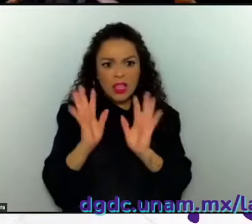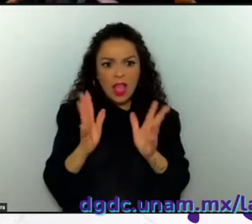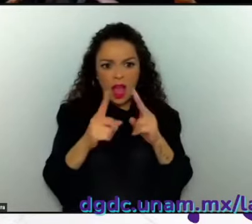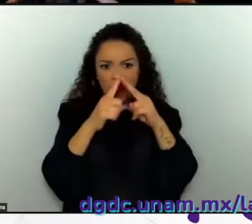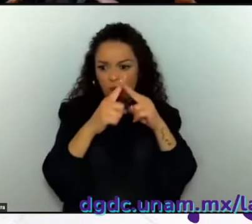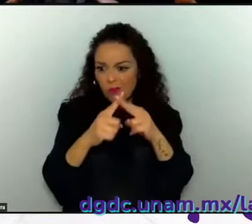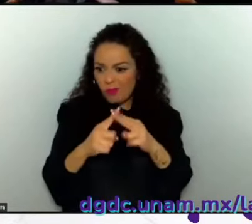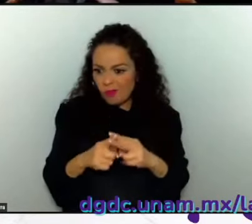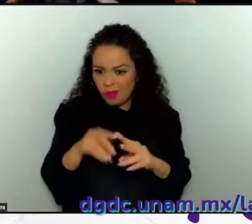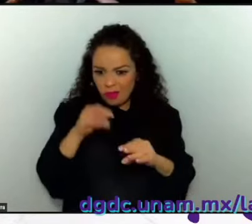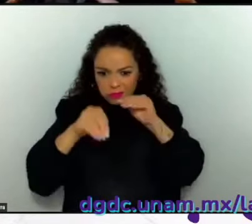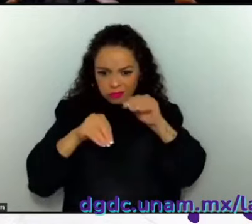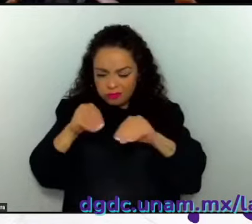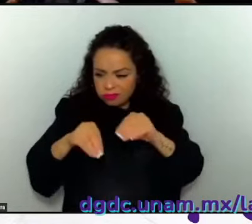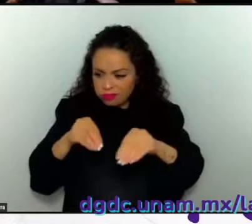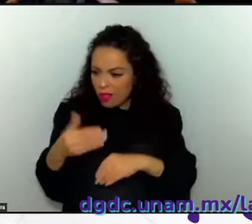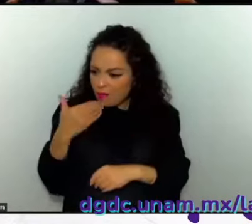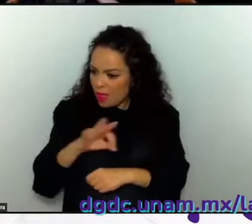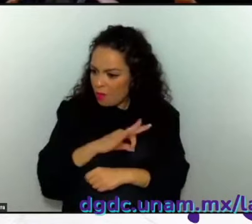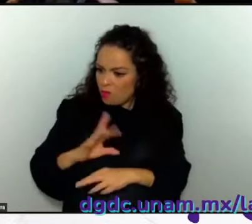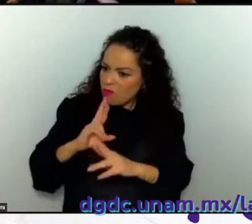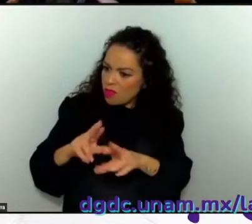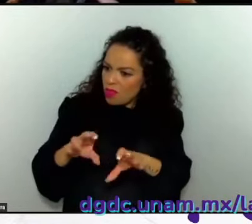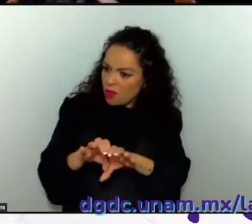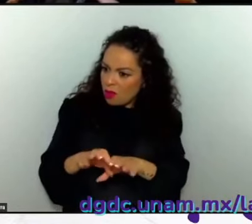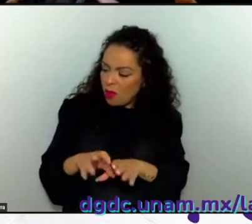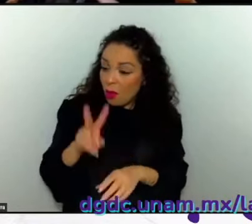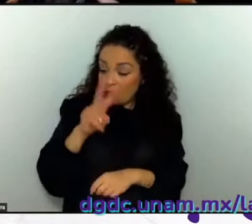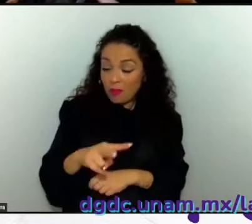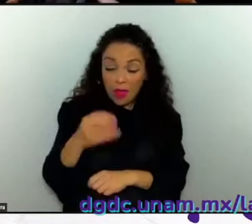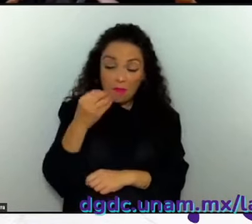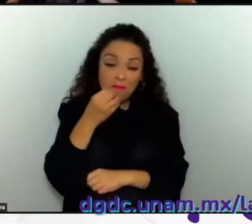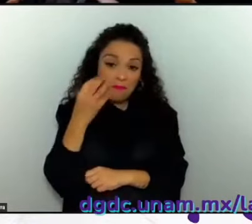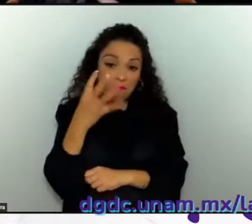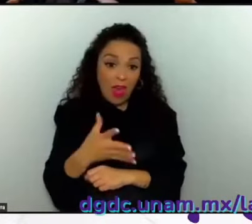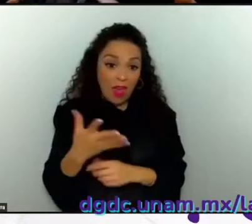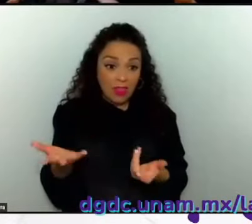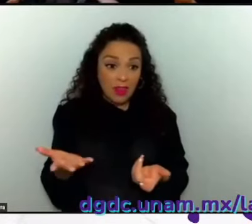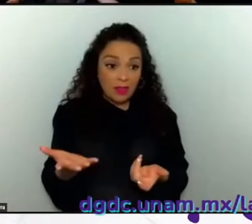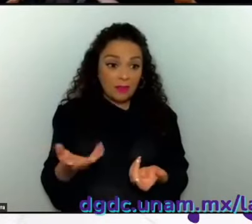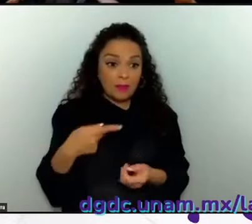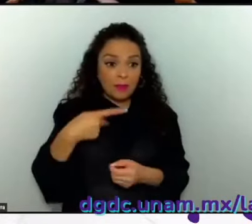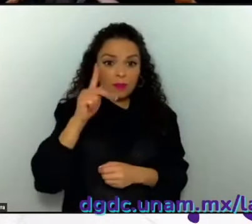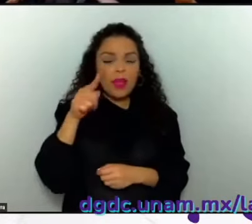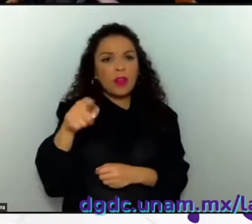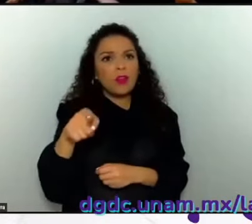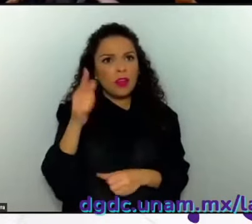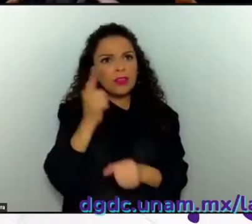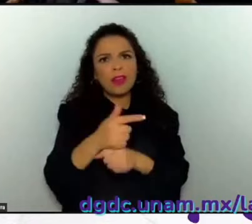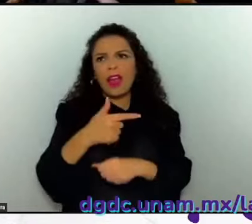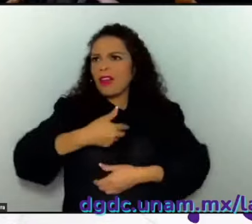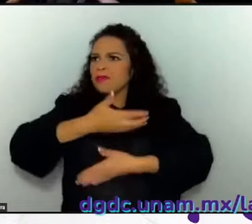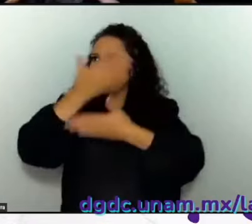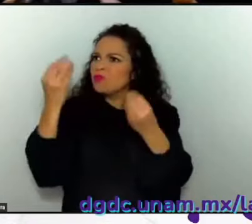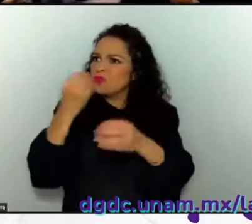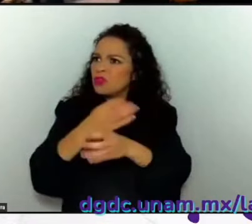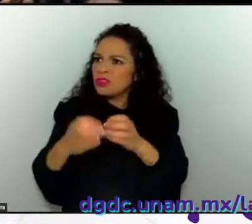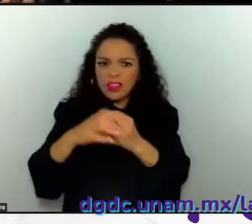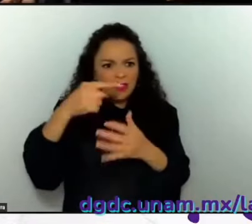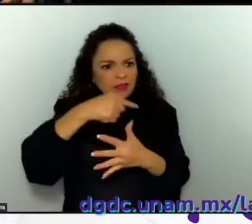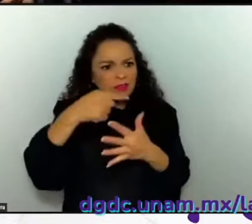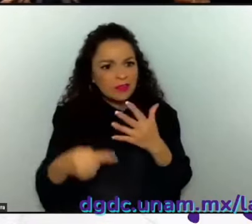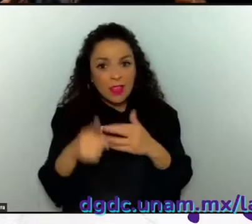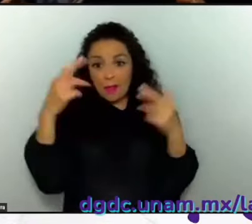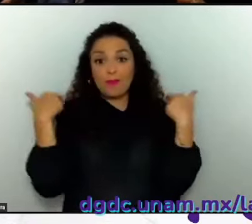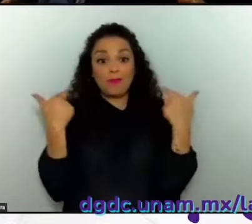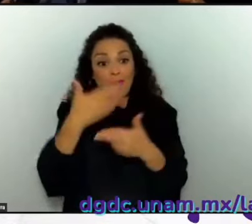problemas que tienen solución. Es muy bonito cuando estás en clase de física y te das cuenta que tú no sabes cosas, pero es que el profesor sabe un poquito más que tú, pero